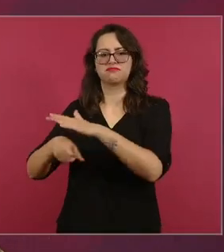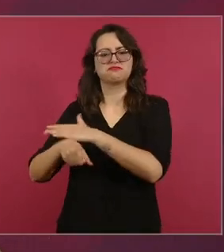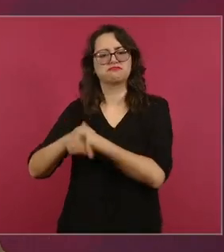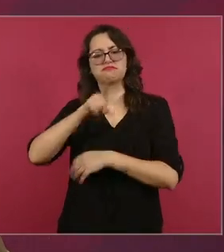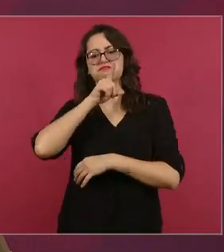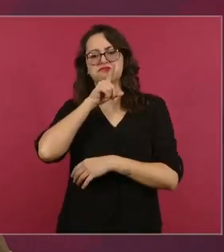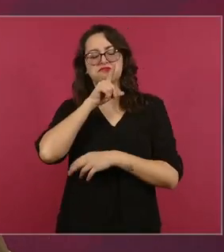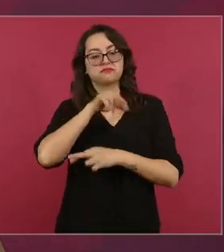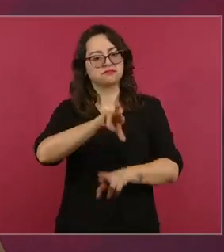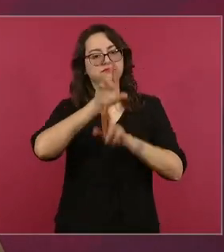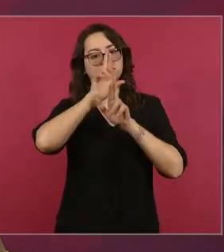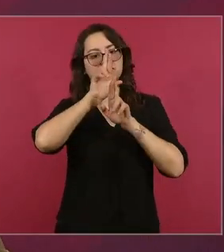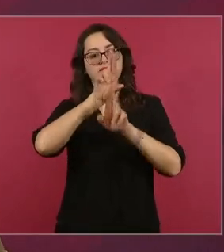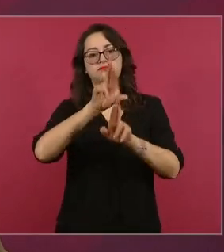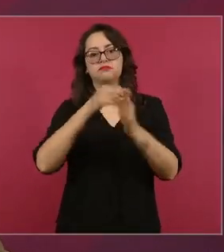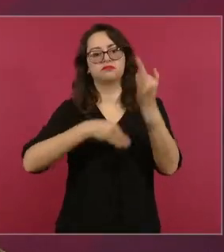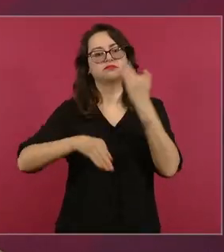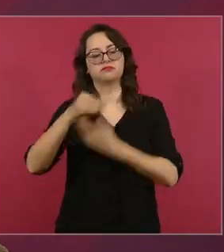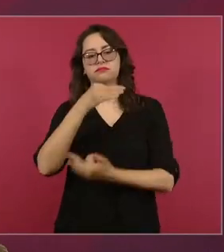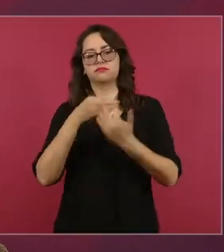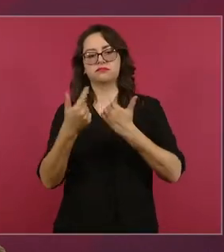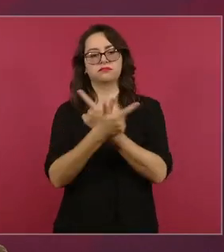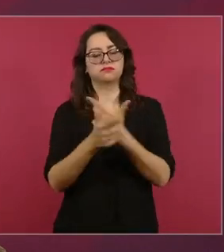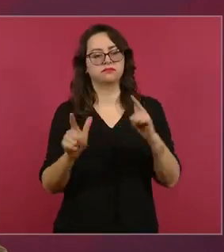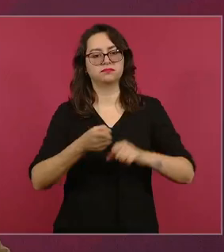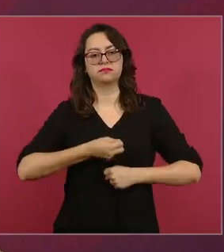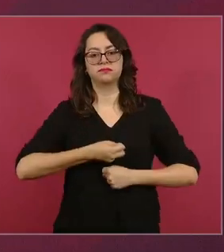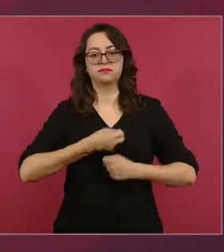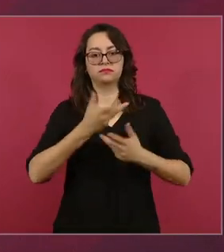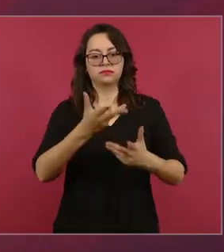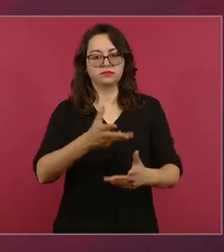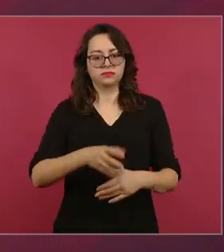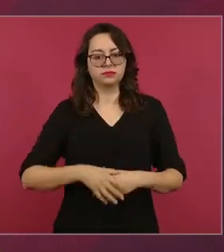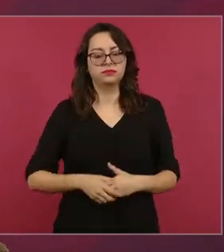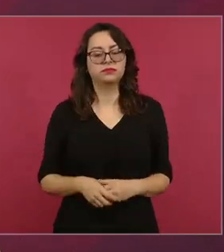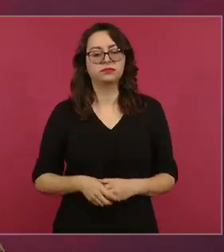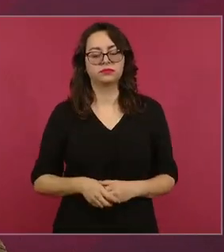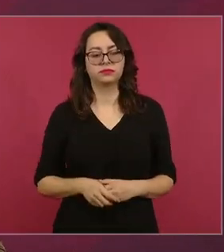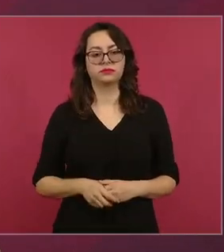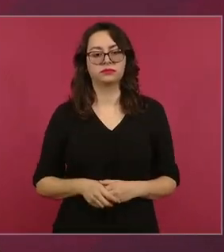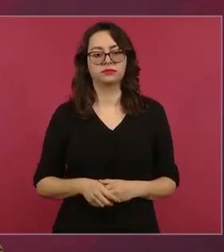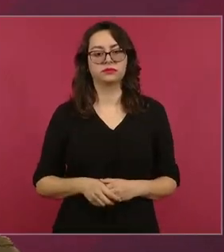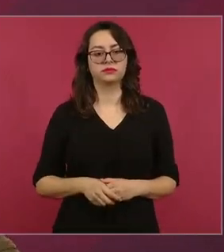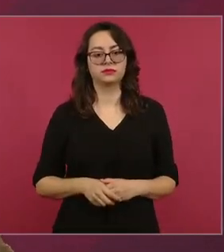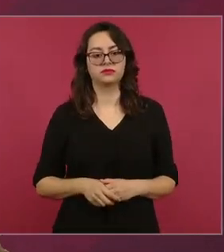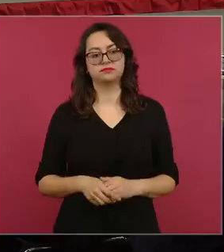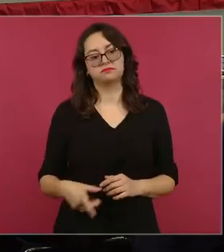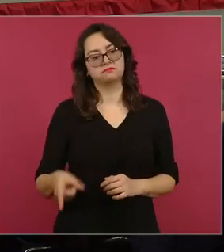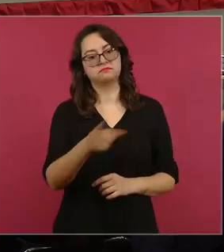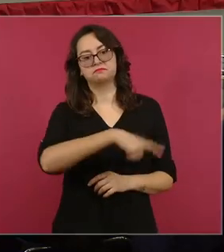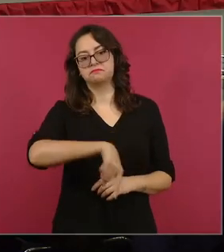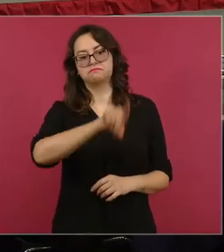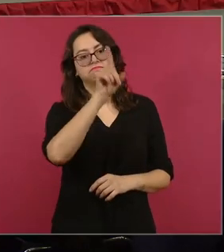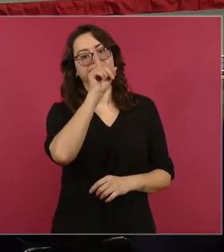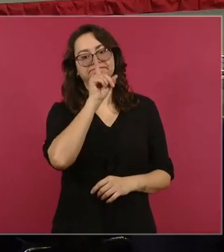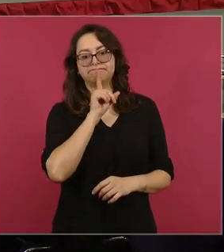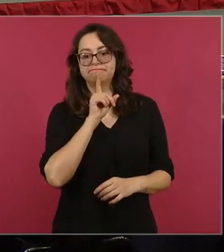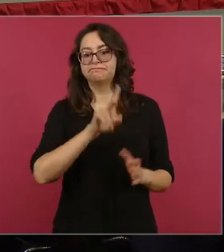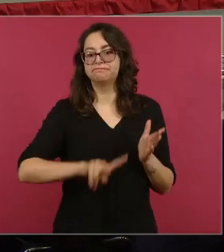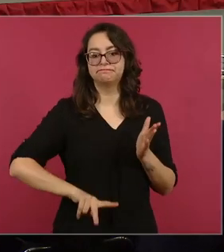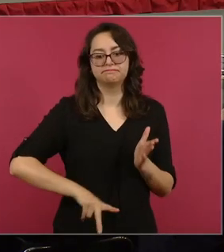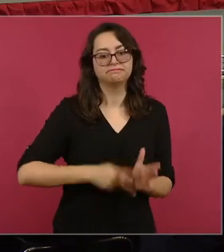la libertad de expresión. Hay que decirlo, mienten.